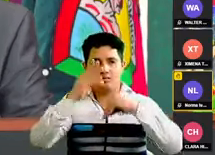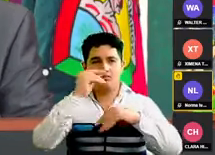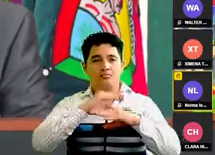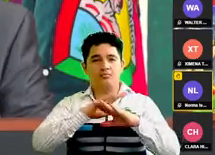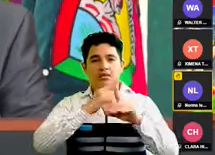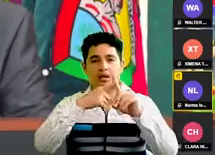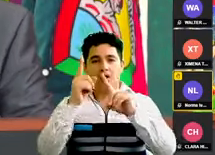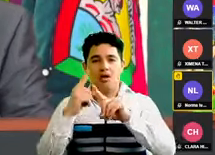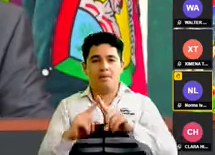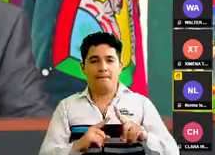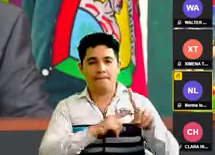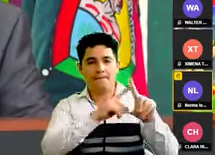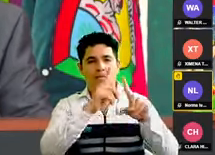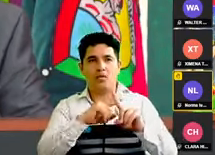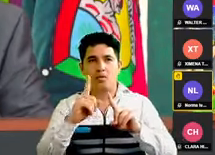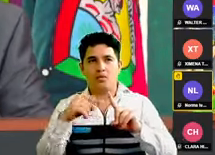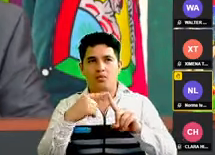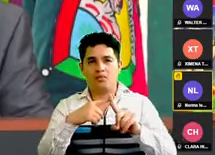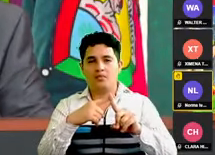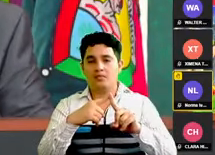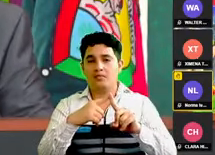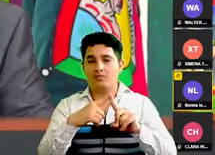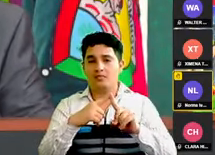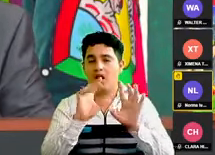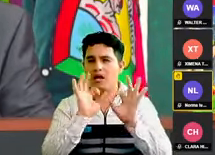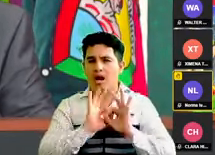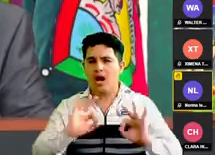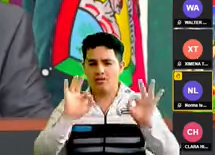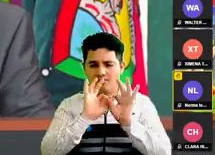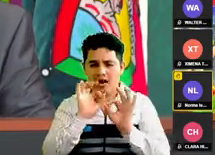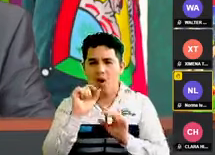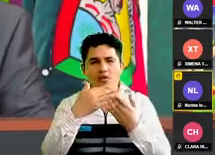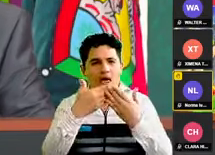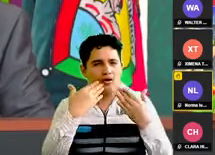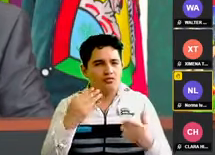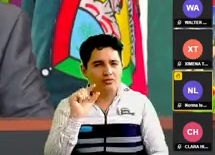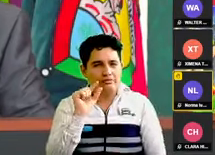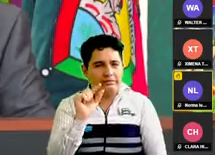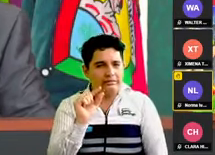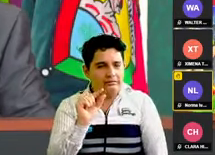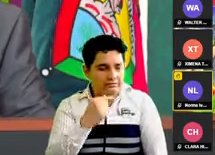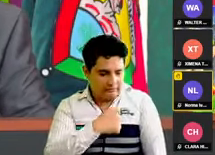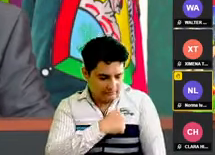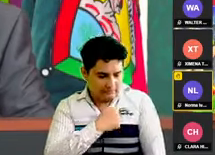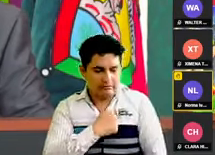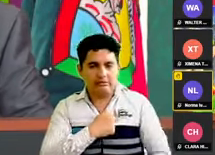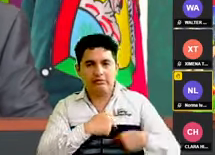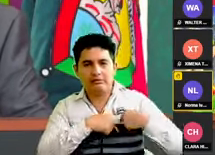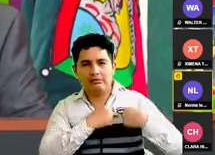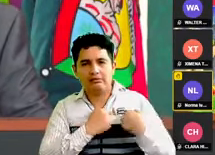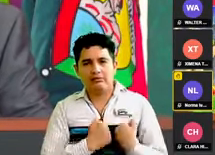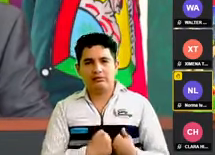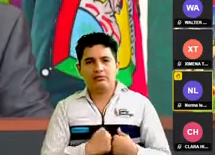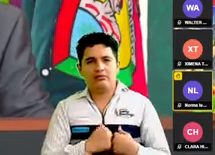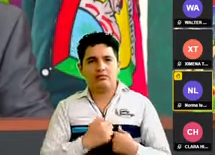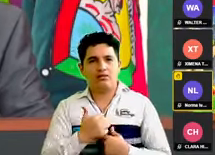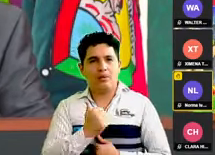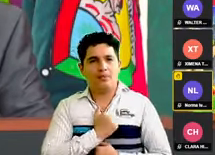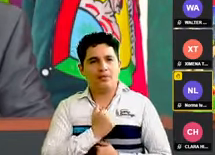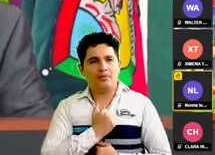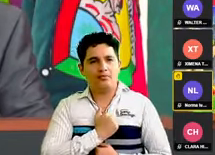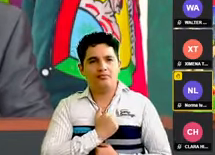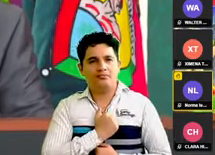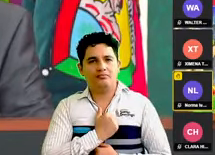El conocimiento, cuando no tiene el ingrediente del corazón, del alma, de lo profundo, de lo que tiene